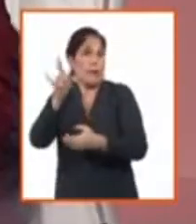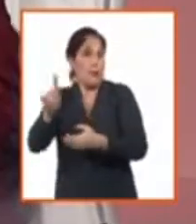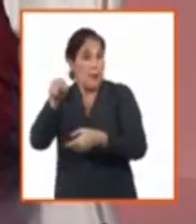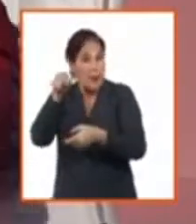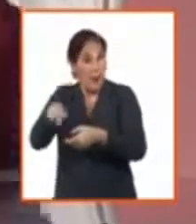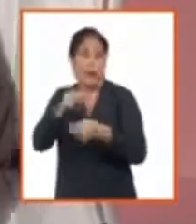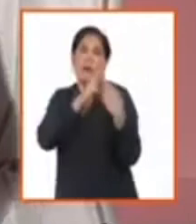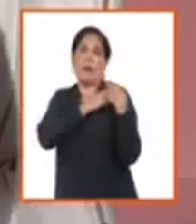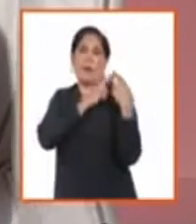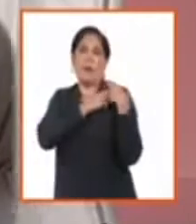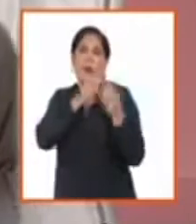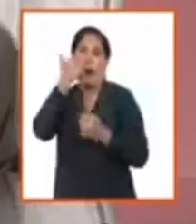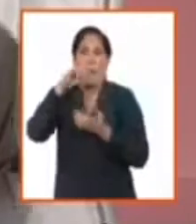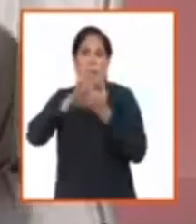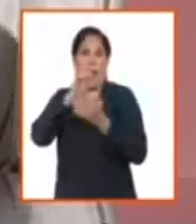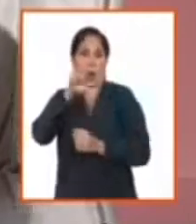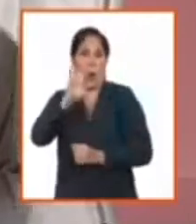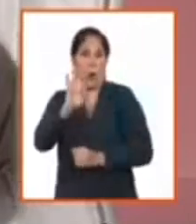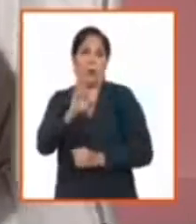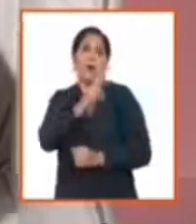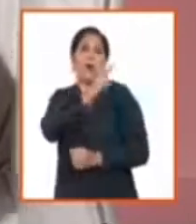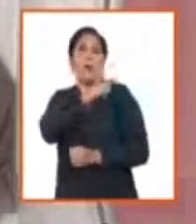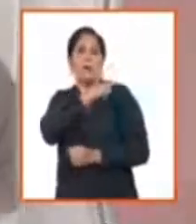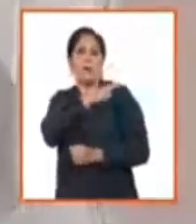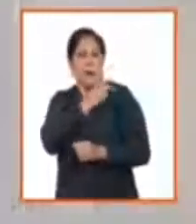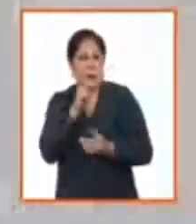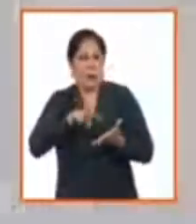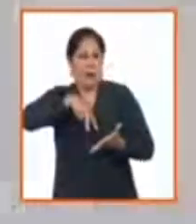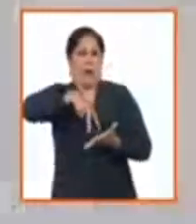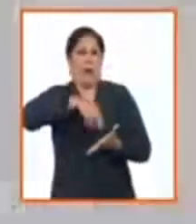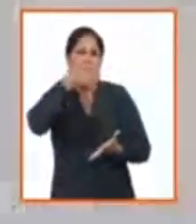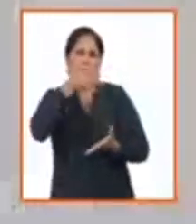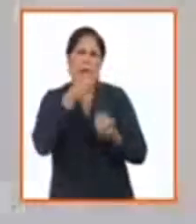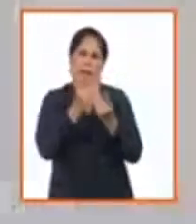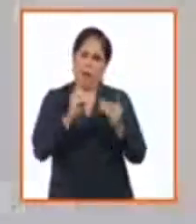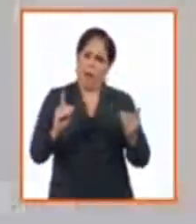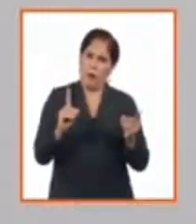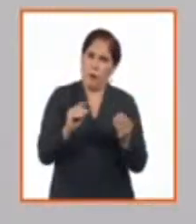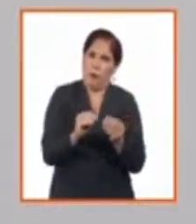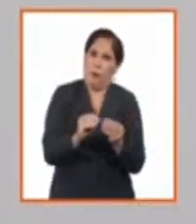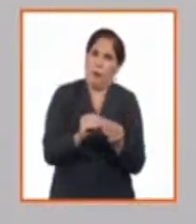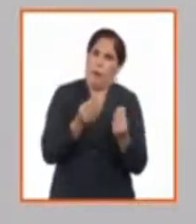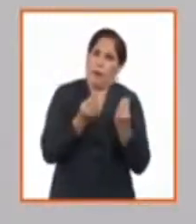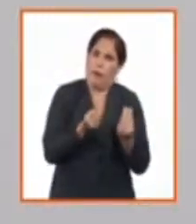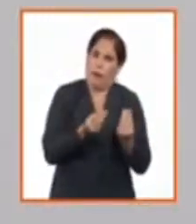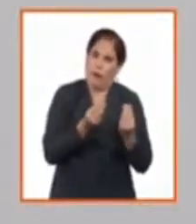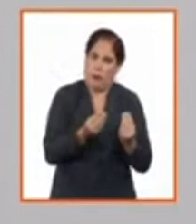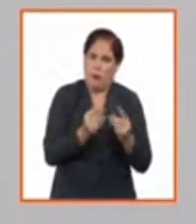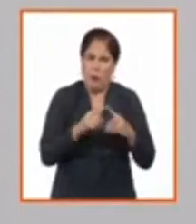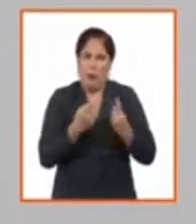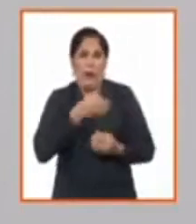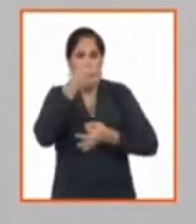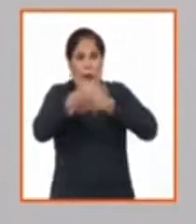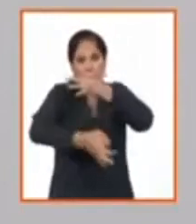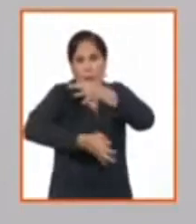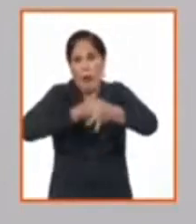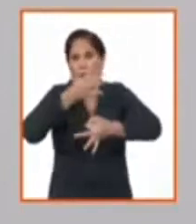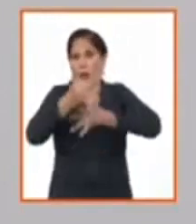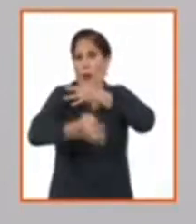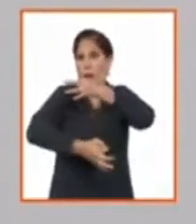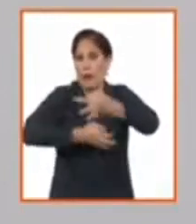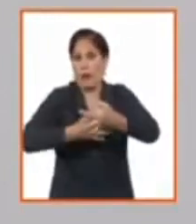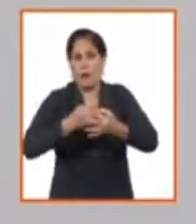responsable y todavía se para ahí y habla de democracia y habla y trata de justificar el discurso es muy